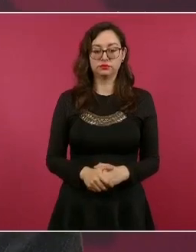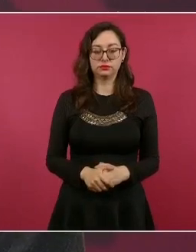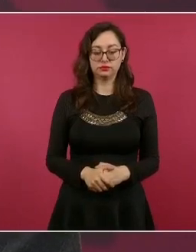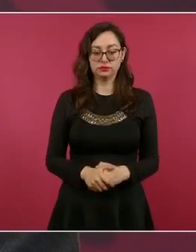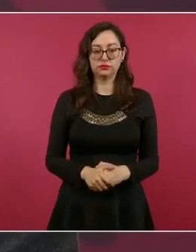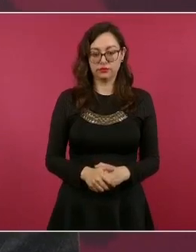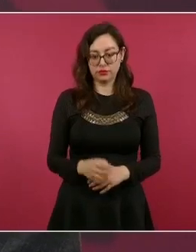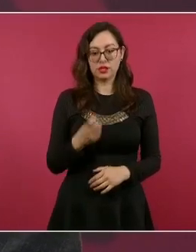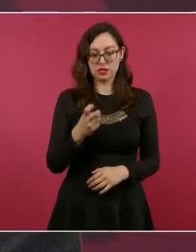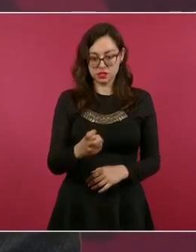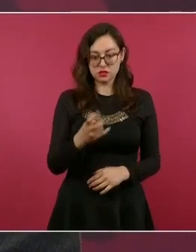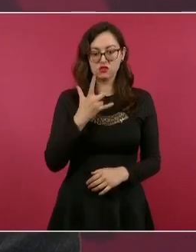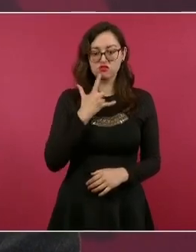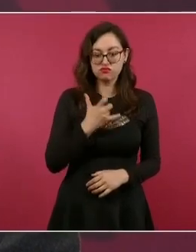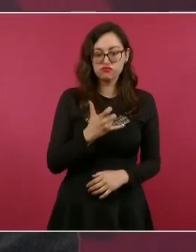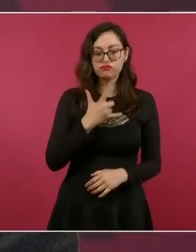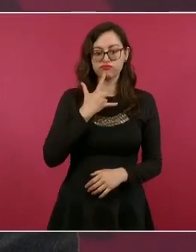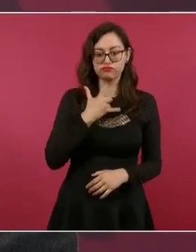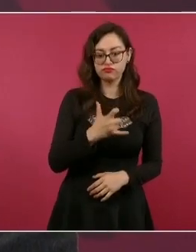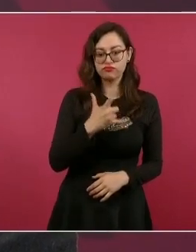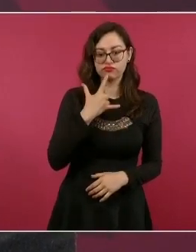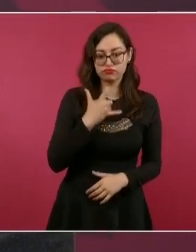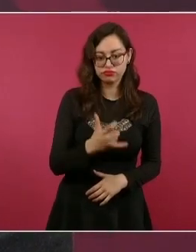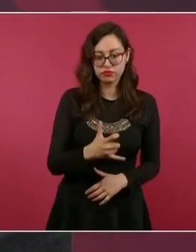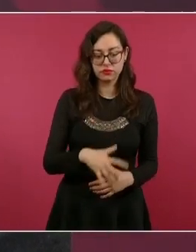Y eso es lo que estamos haciendo.